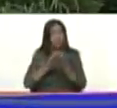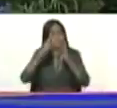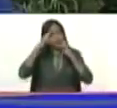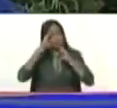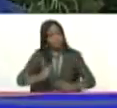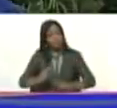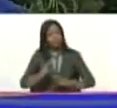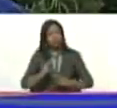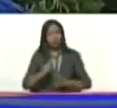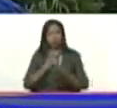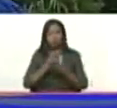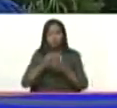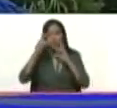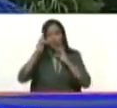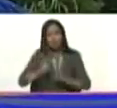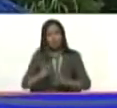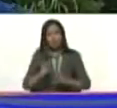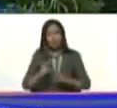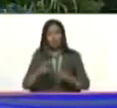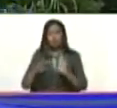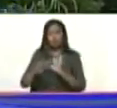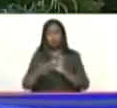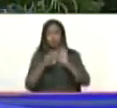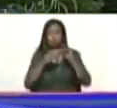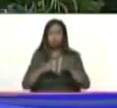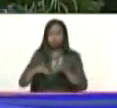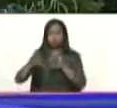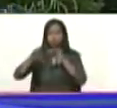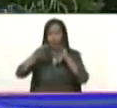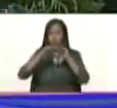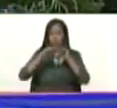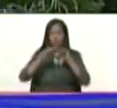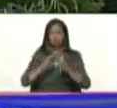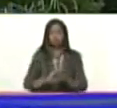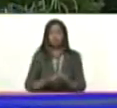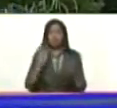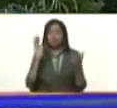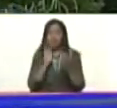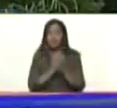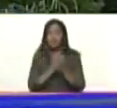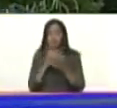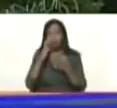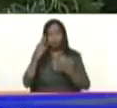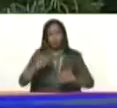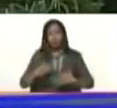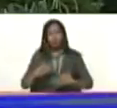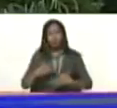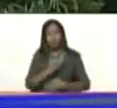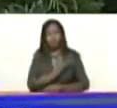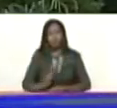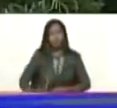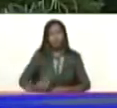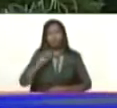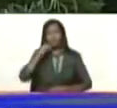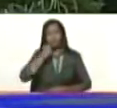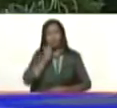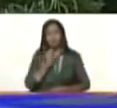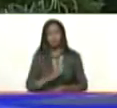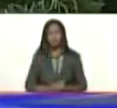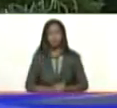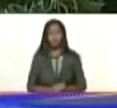siempre respetuosa, siempre en relaciones de igualdad, de amistad sincera con el presidente Putin. Y son